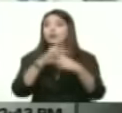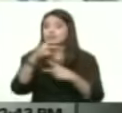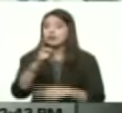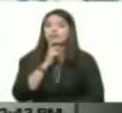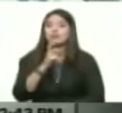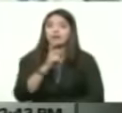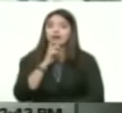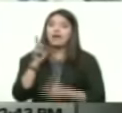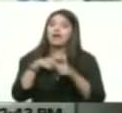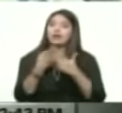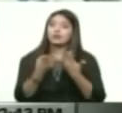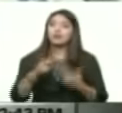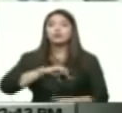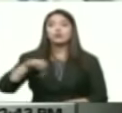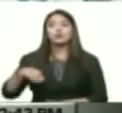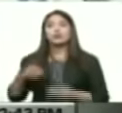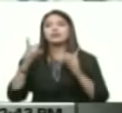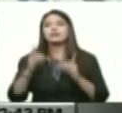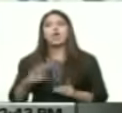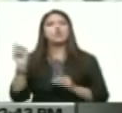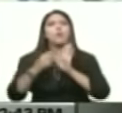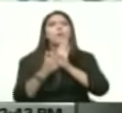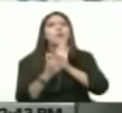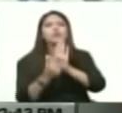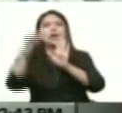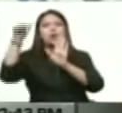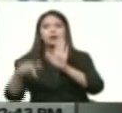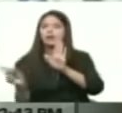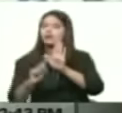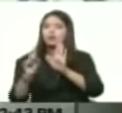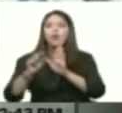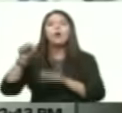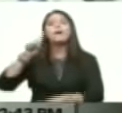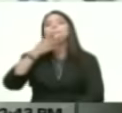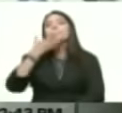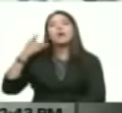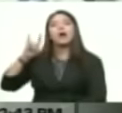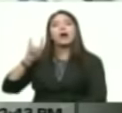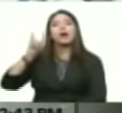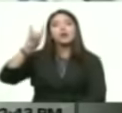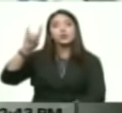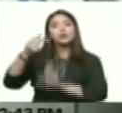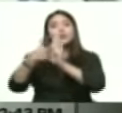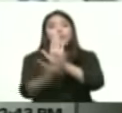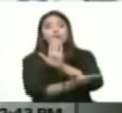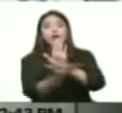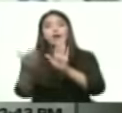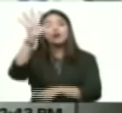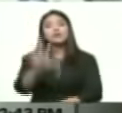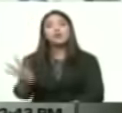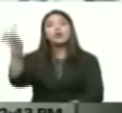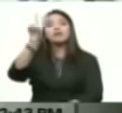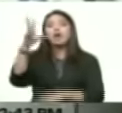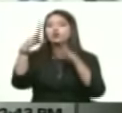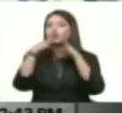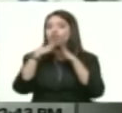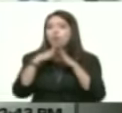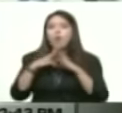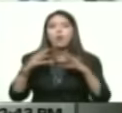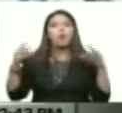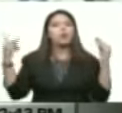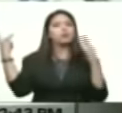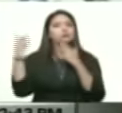tanto hemos decidido no presentarlo aquí hoy, sino el lunes, que presentaremos al país todos los detalles de